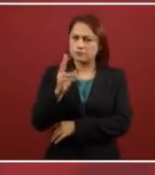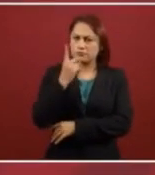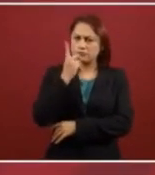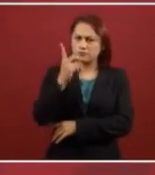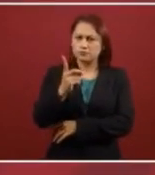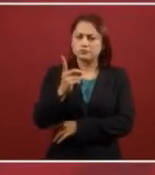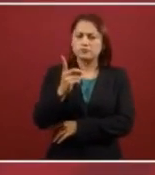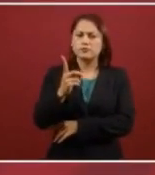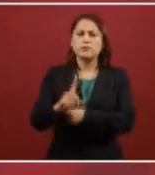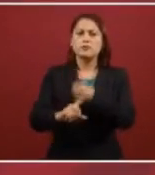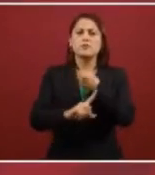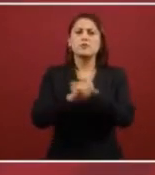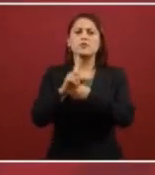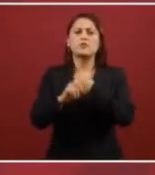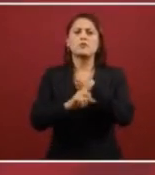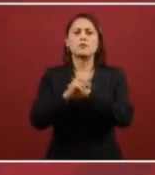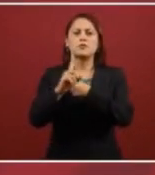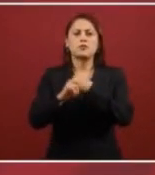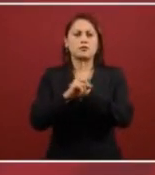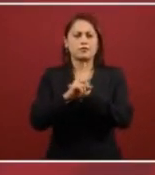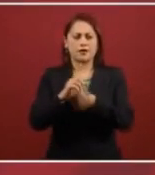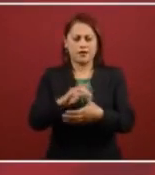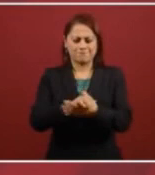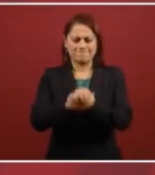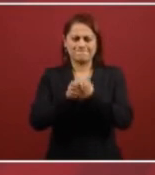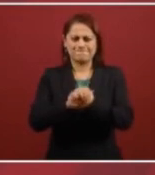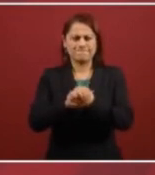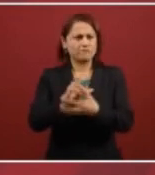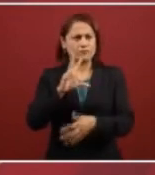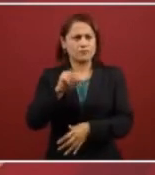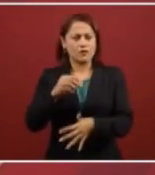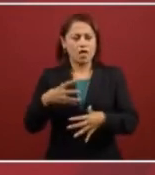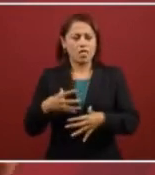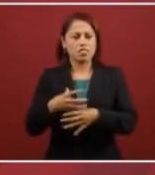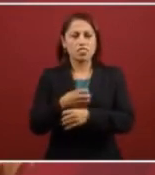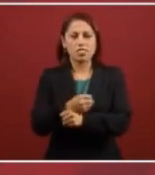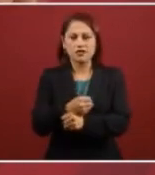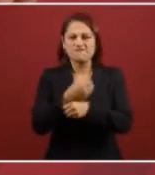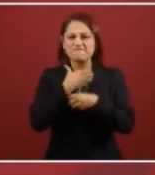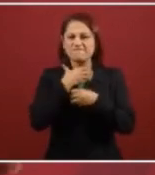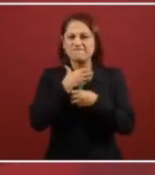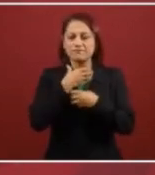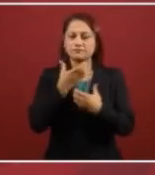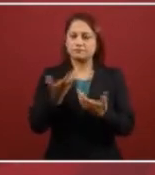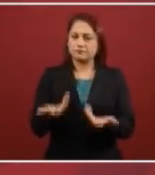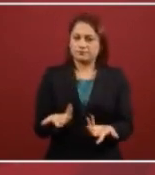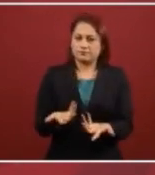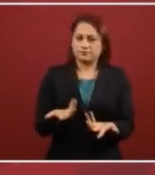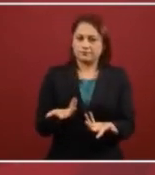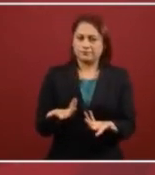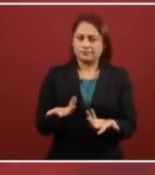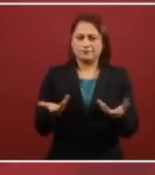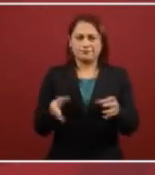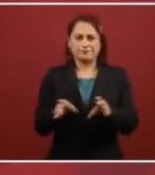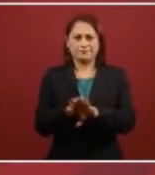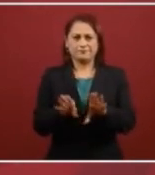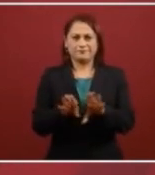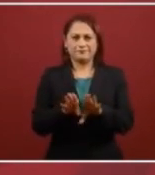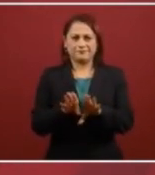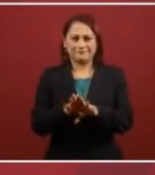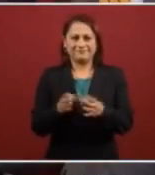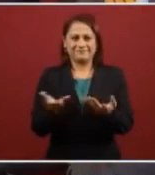se resolvían con apretones de pescuezos. That you could resolve problems by squeezing y el the presidente necks. Ahí. And so the president